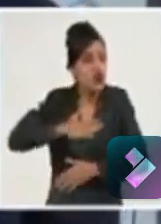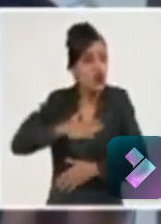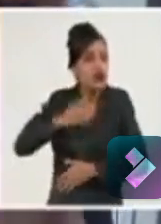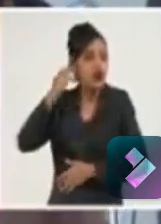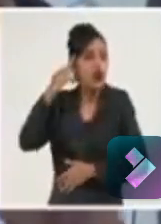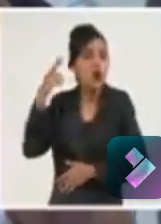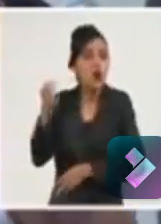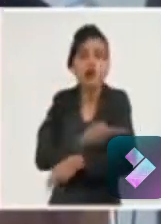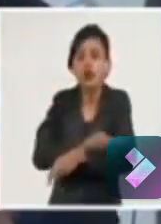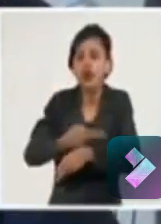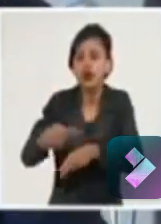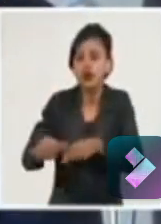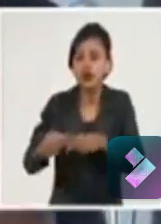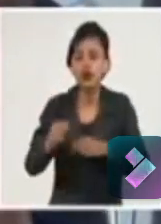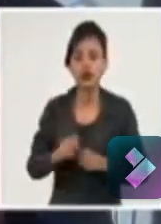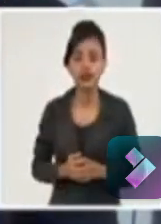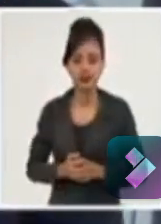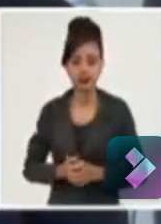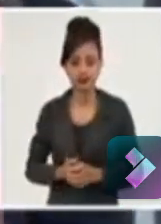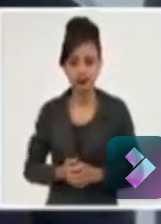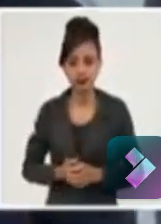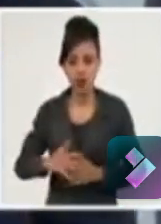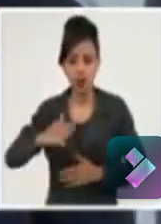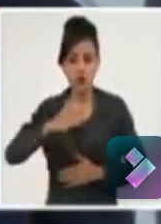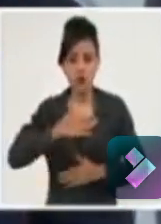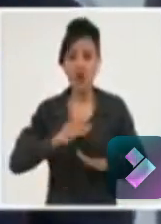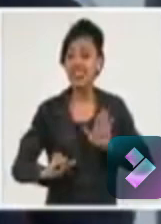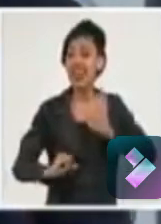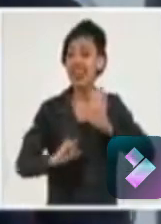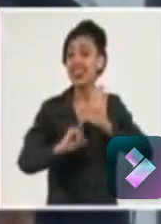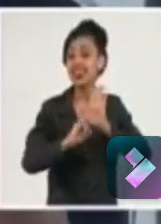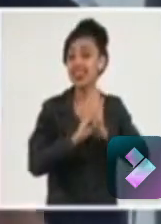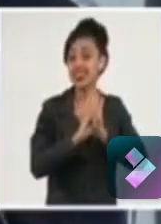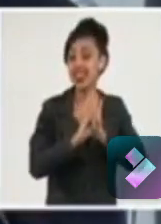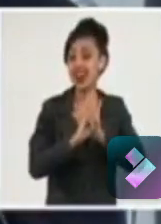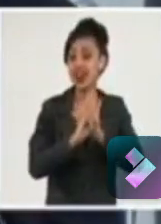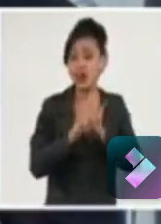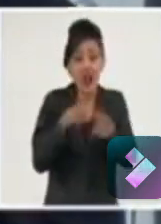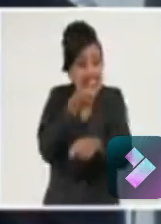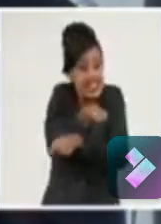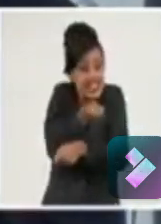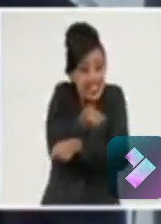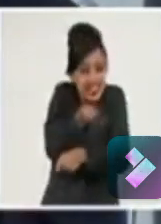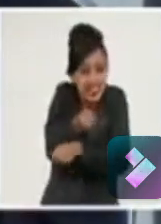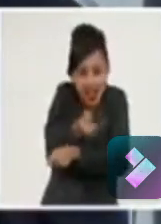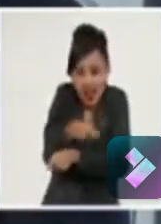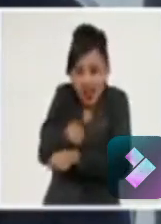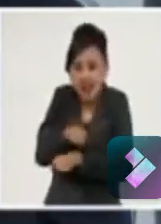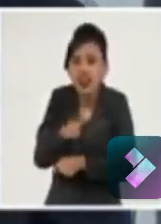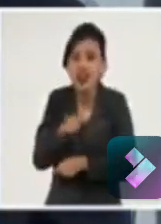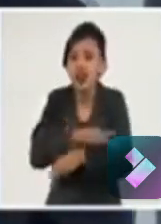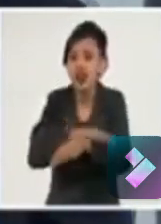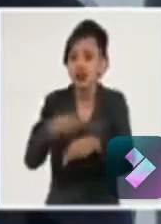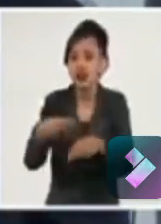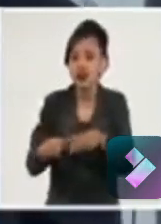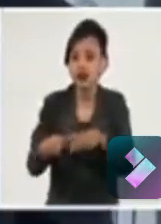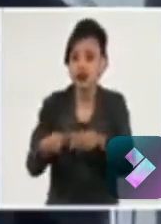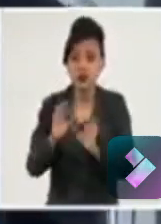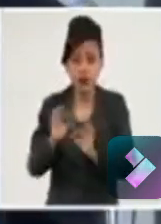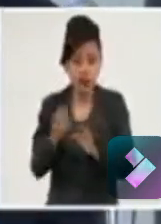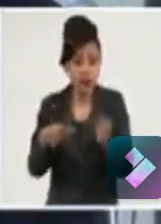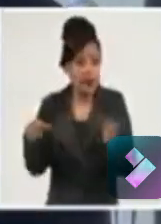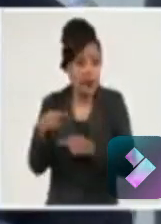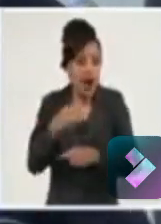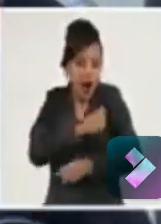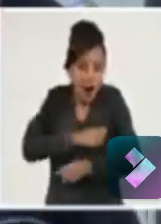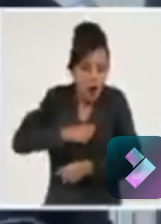histórica, enseñarle nuestra identidad, inculcar identidad, sembrarla, porque hay que sembrar amor para